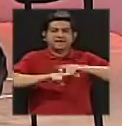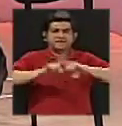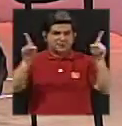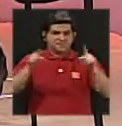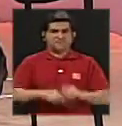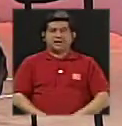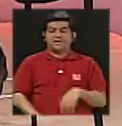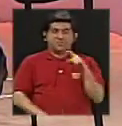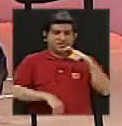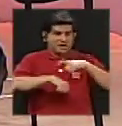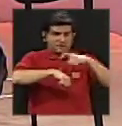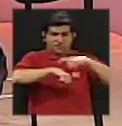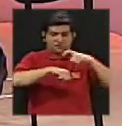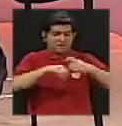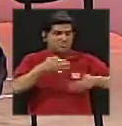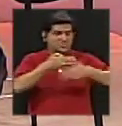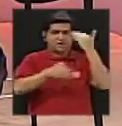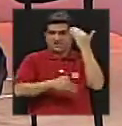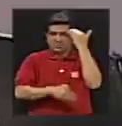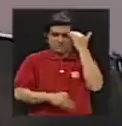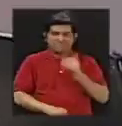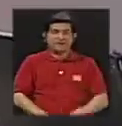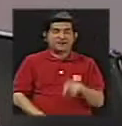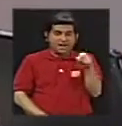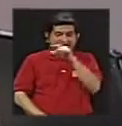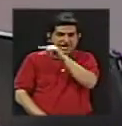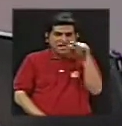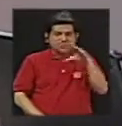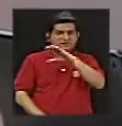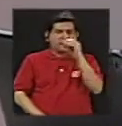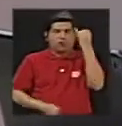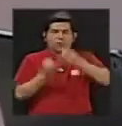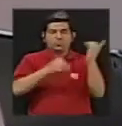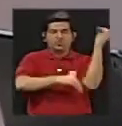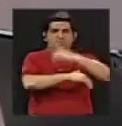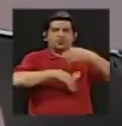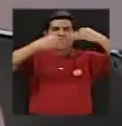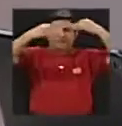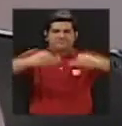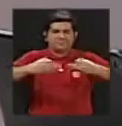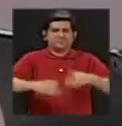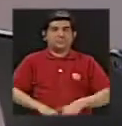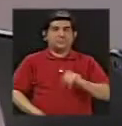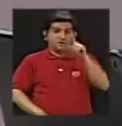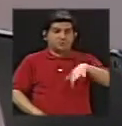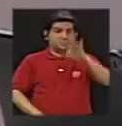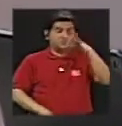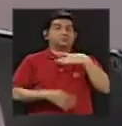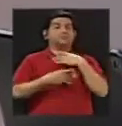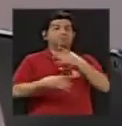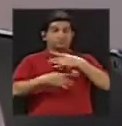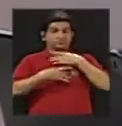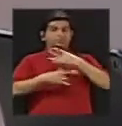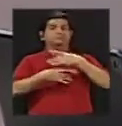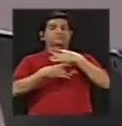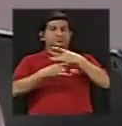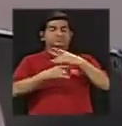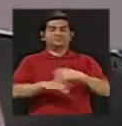no sabían por quién votar. Se decidieron en esa semana o en el último día. Ese es uno de los hallazgos más interesantes, ¿verdad?